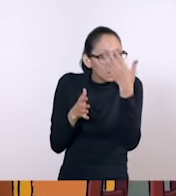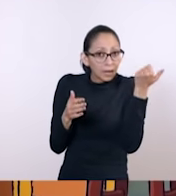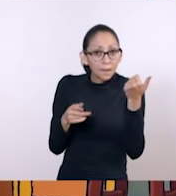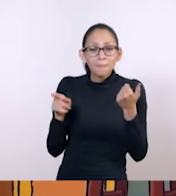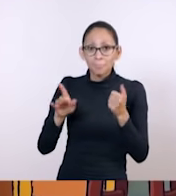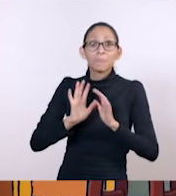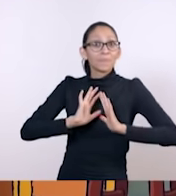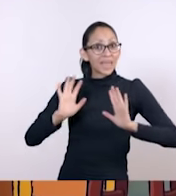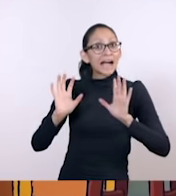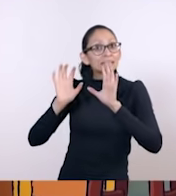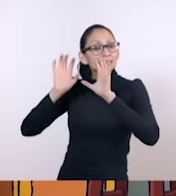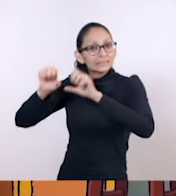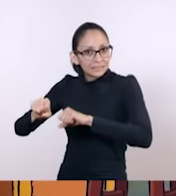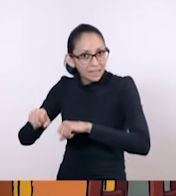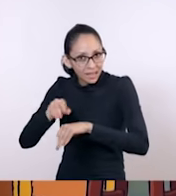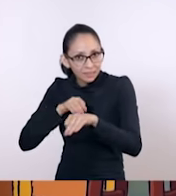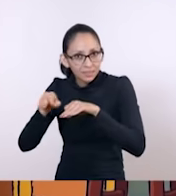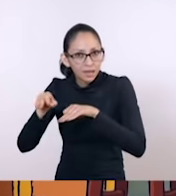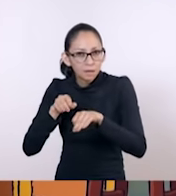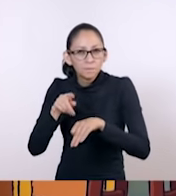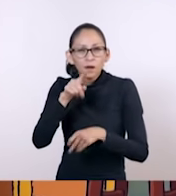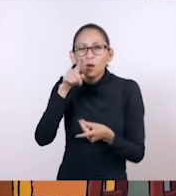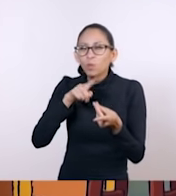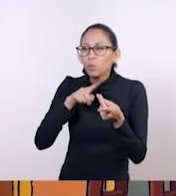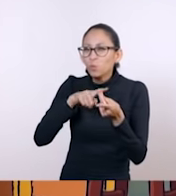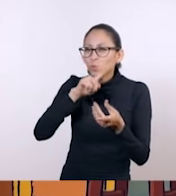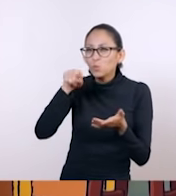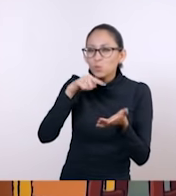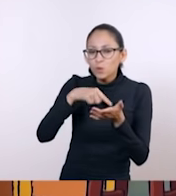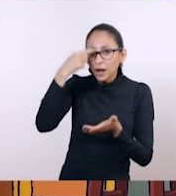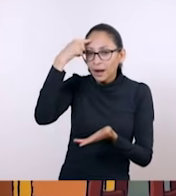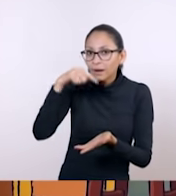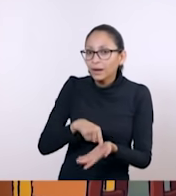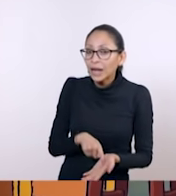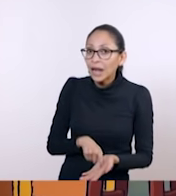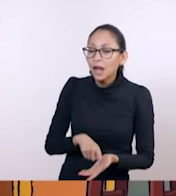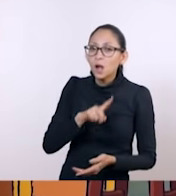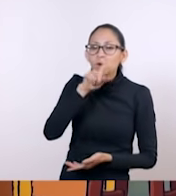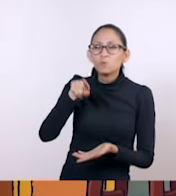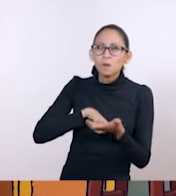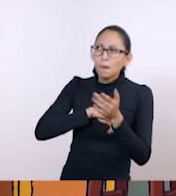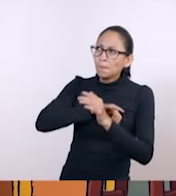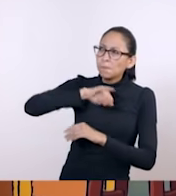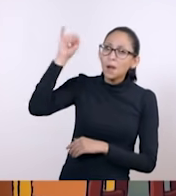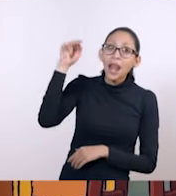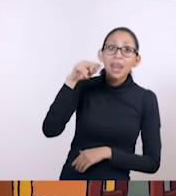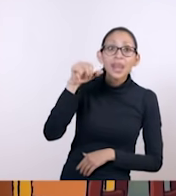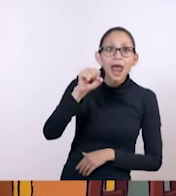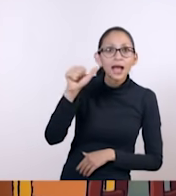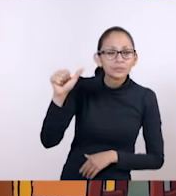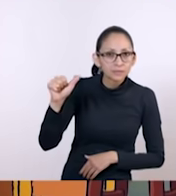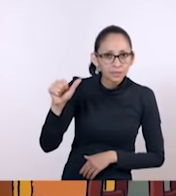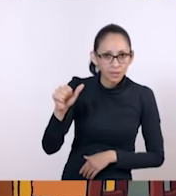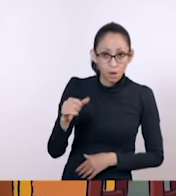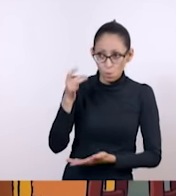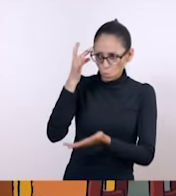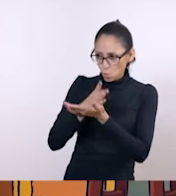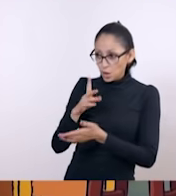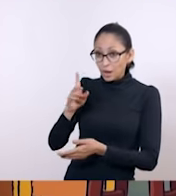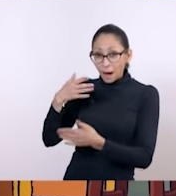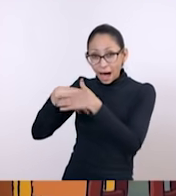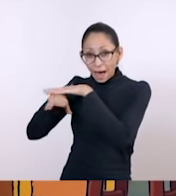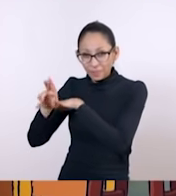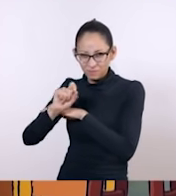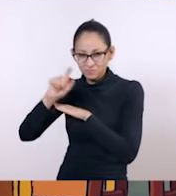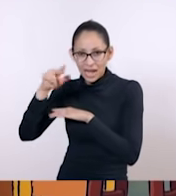Pero consiguió trabajo, no se imaginan en dónde. En la NASA. De verdad, se fue. Es más, no nada más